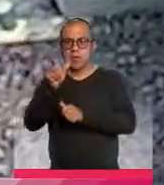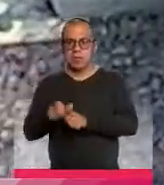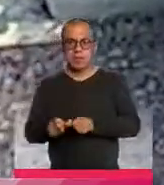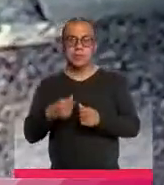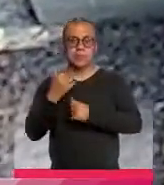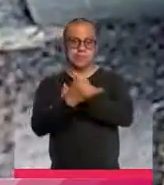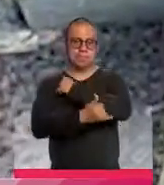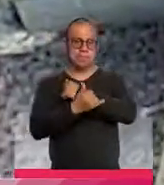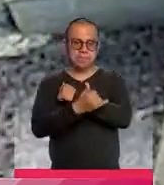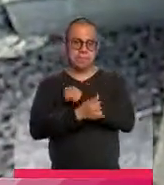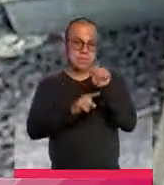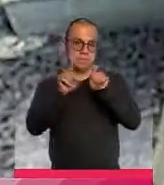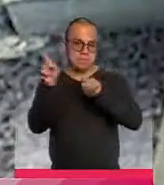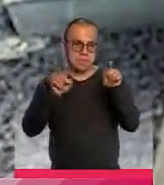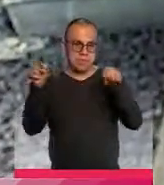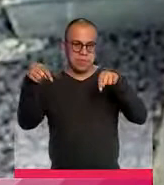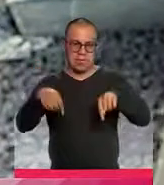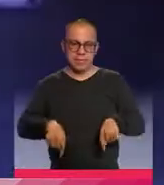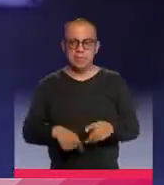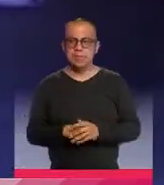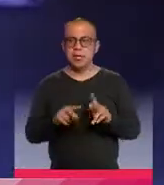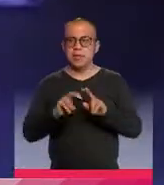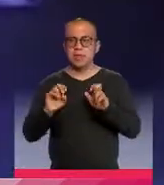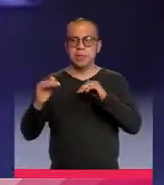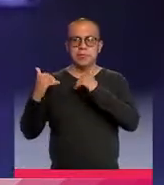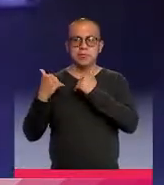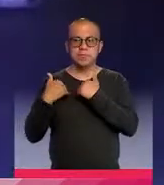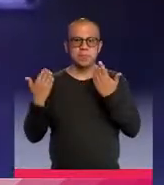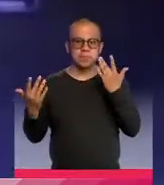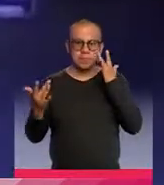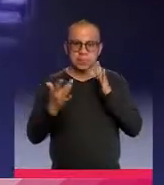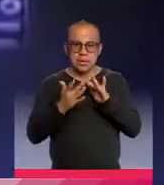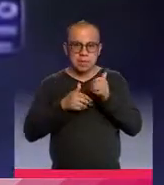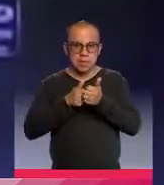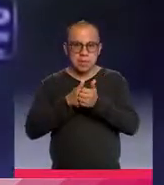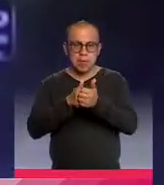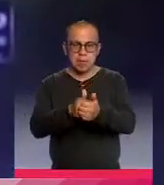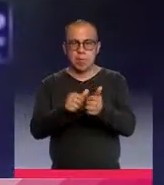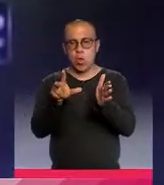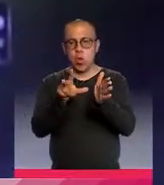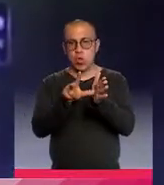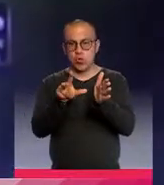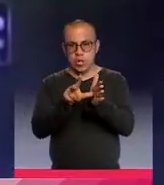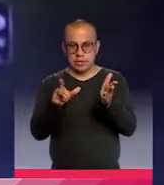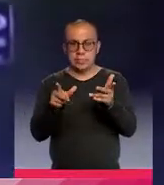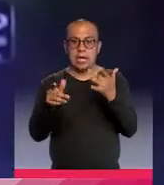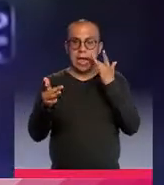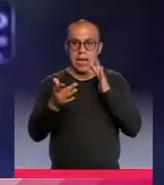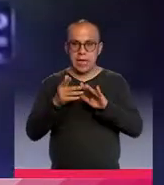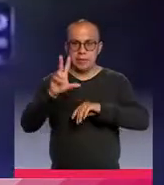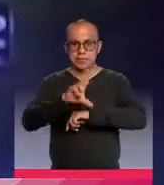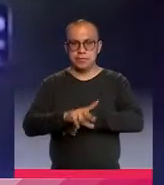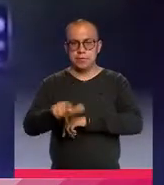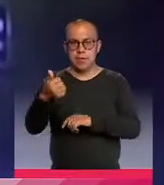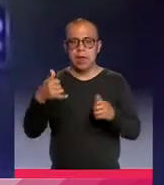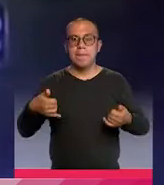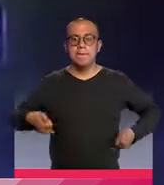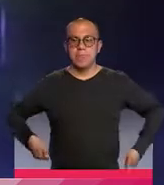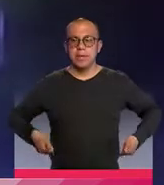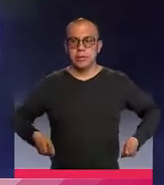viajeros. Según las autoridades, los delincuentes seguían a los afectados hasta los hoteles o residencias y les hurtaban sus